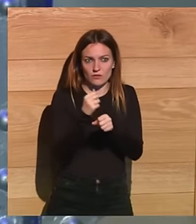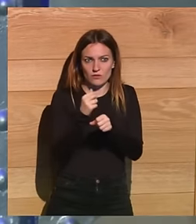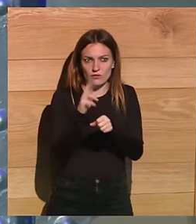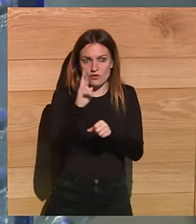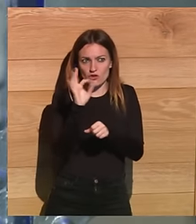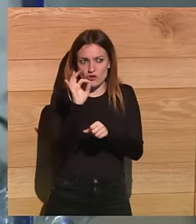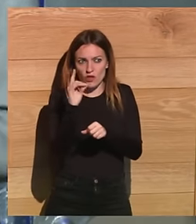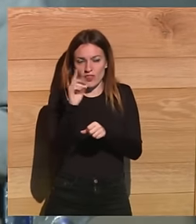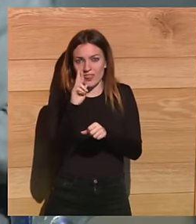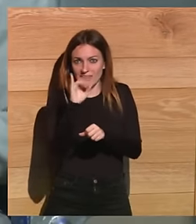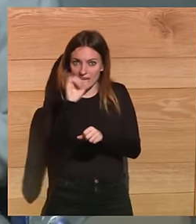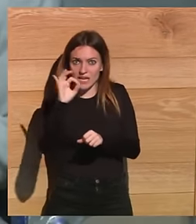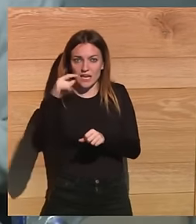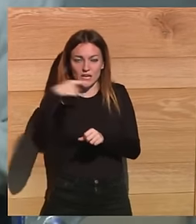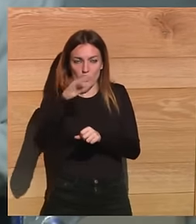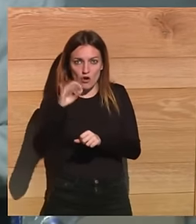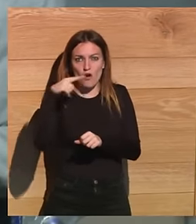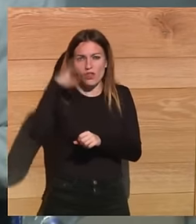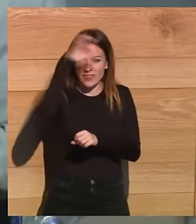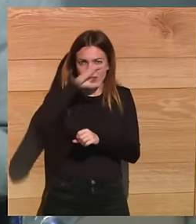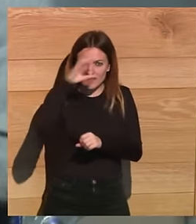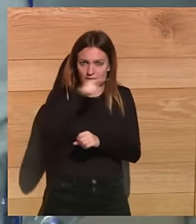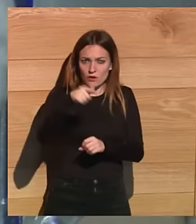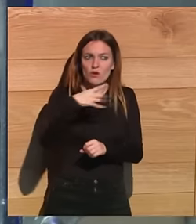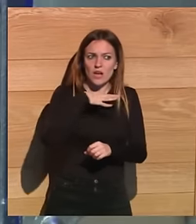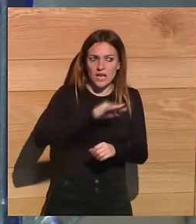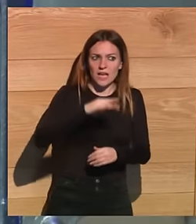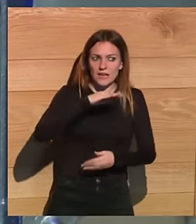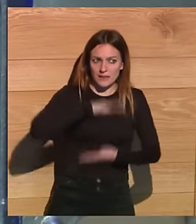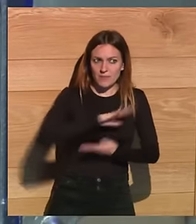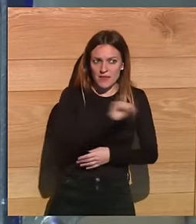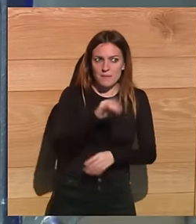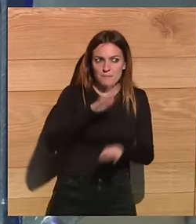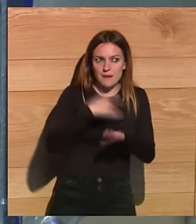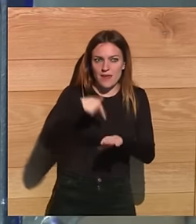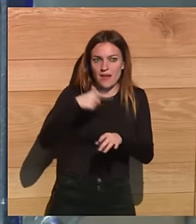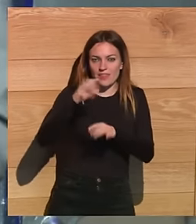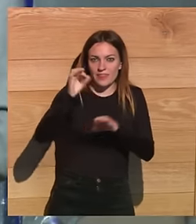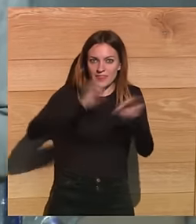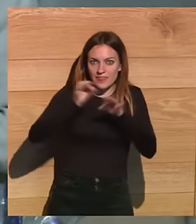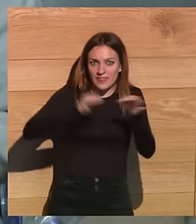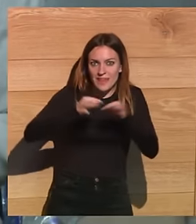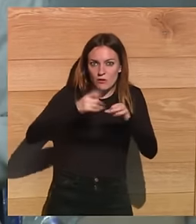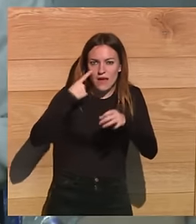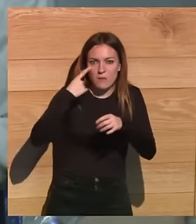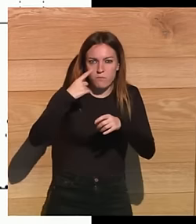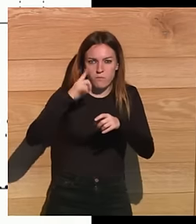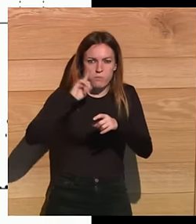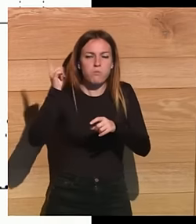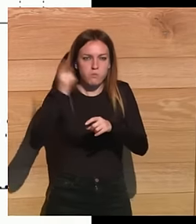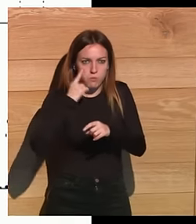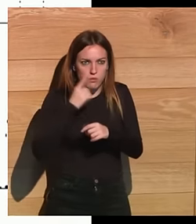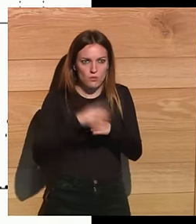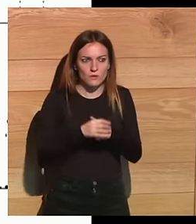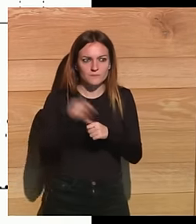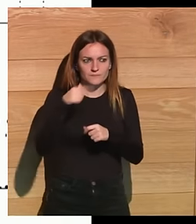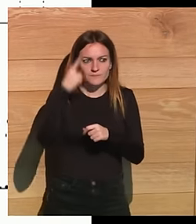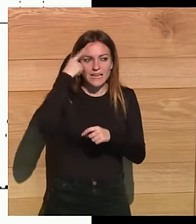Quiroga, un gran científico, que fue capaz de registrar las células de concepto, es decir, una